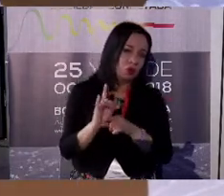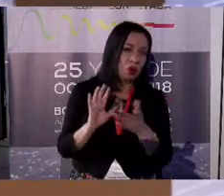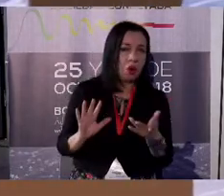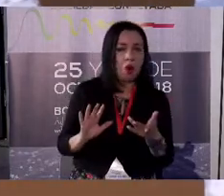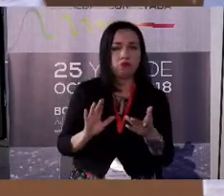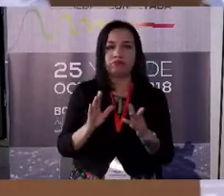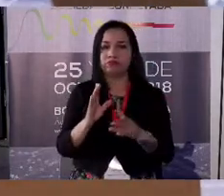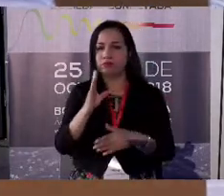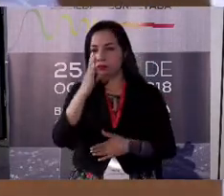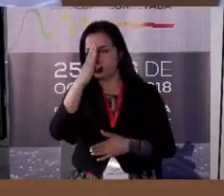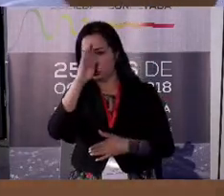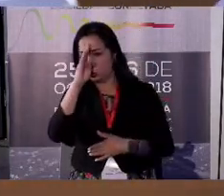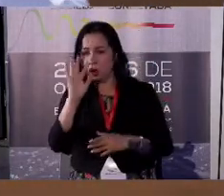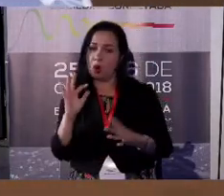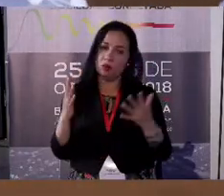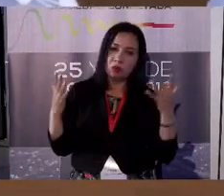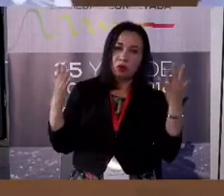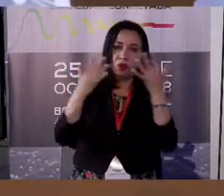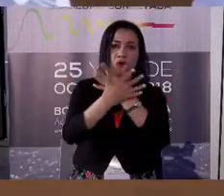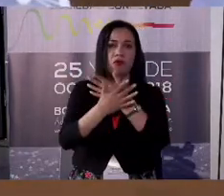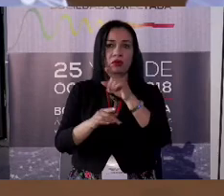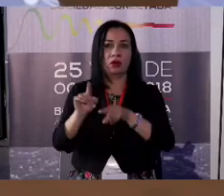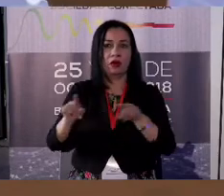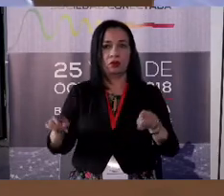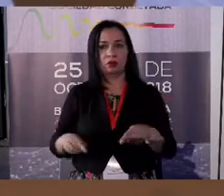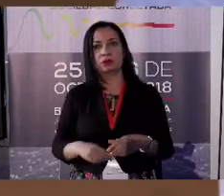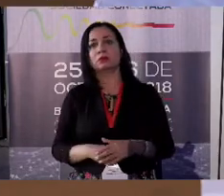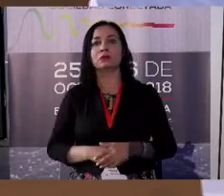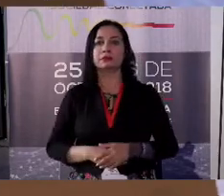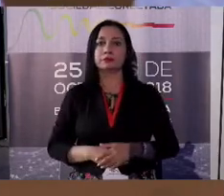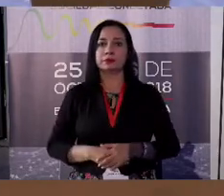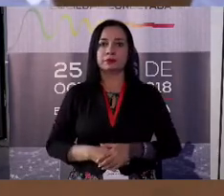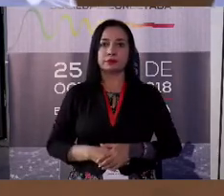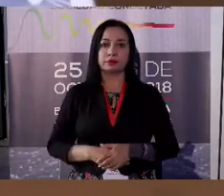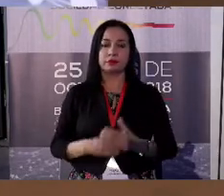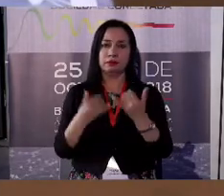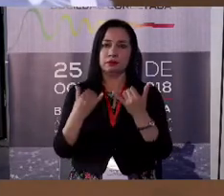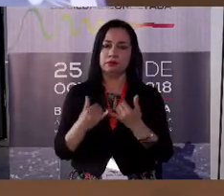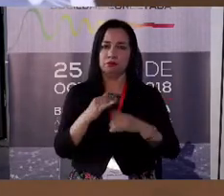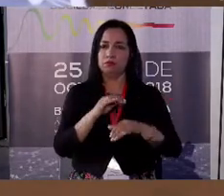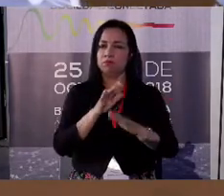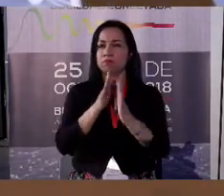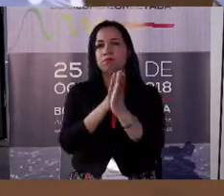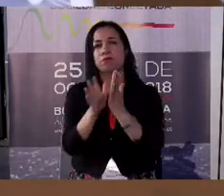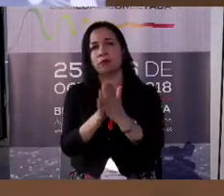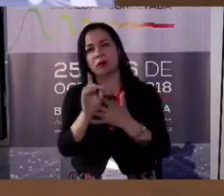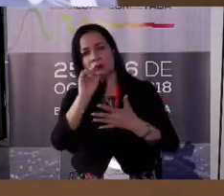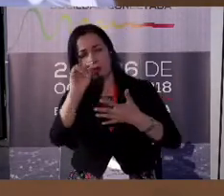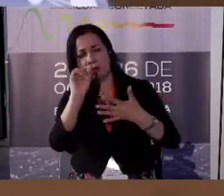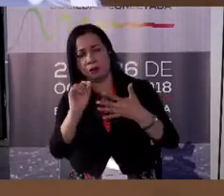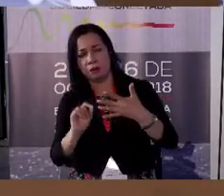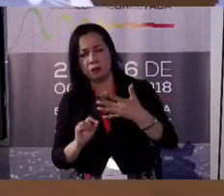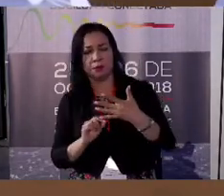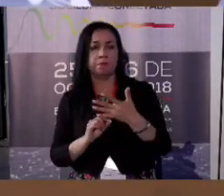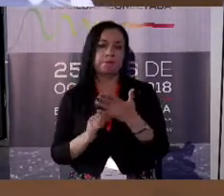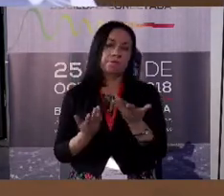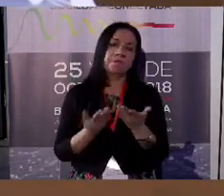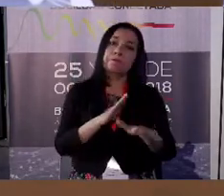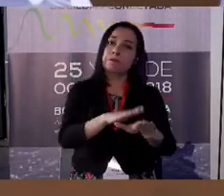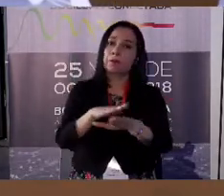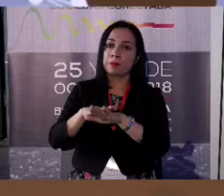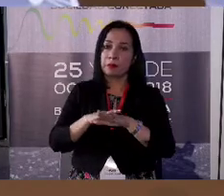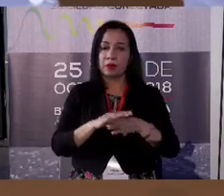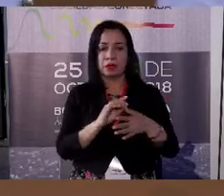malinterpretado. Ahora bien, no voy a entrar aquí a los detalles, pero si hablamos de aumentar